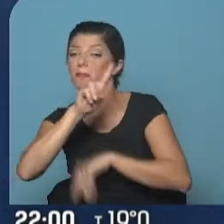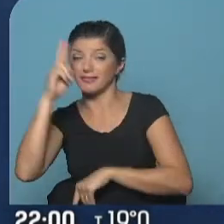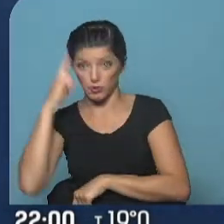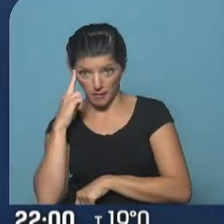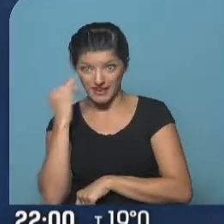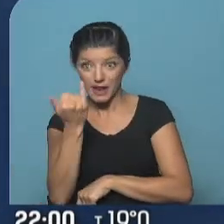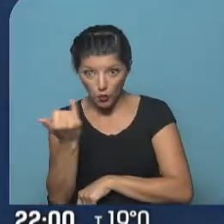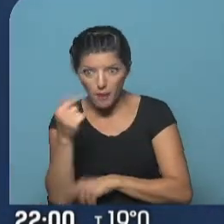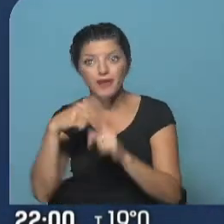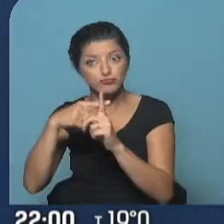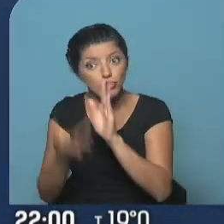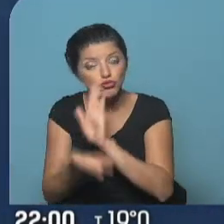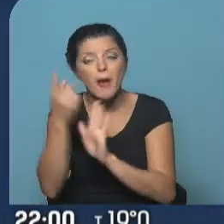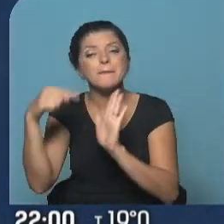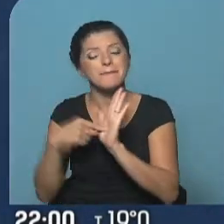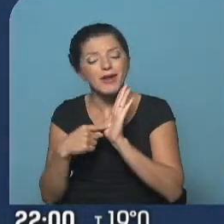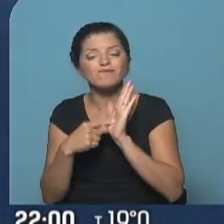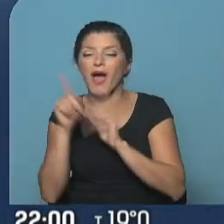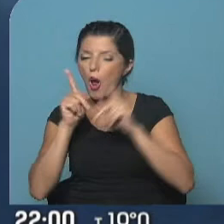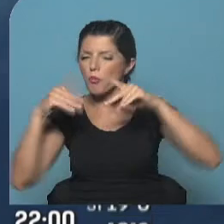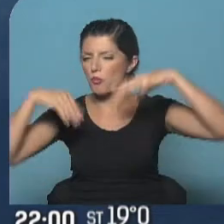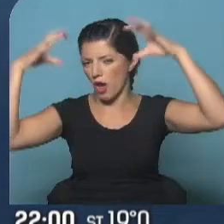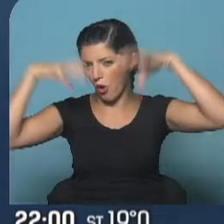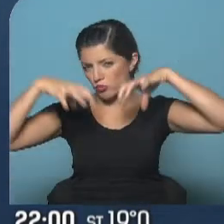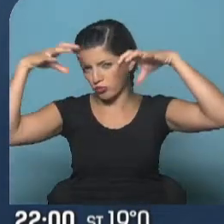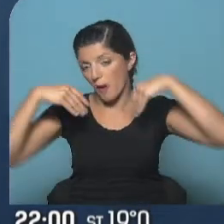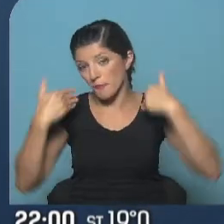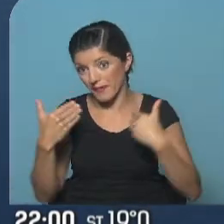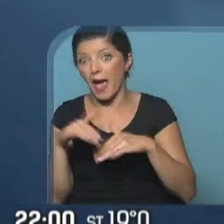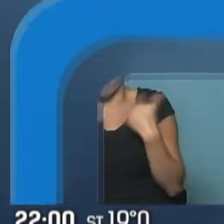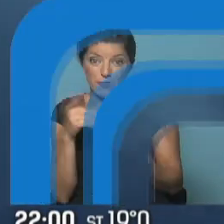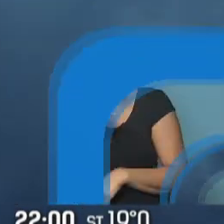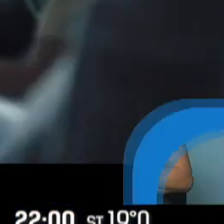temperatura para el jueves, aunque se esperan algunas lluvias. Así que a disfrutar del solcito de mañana.